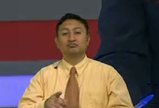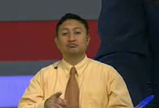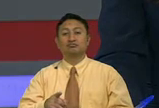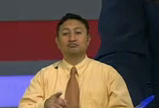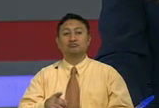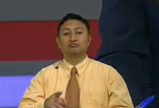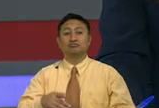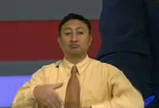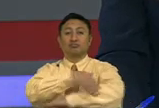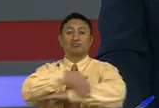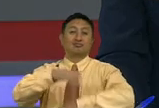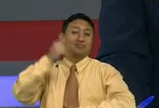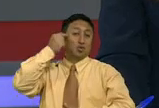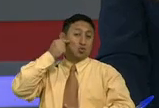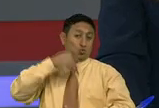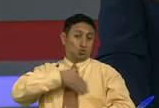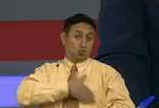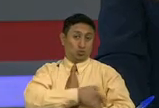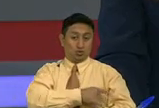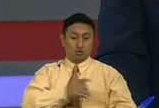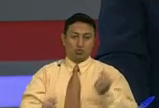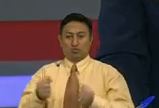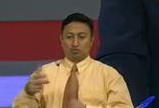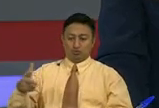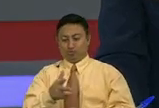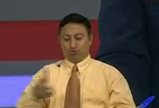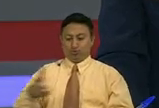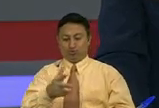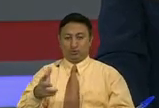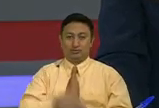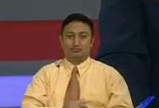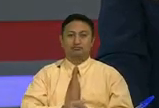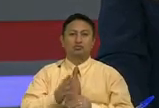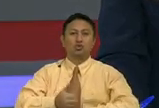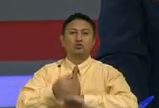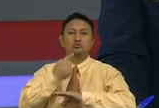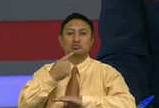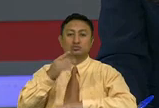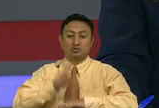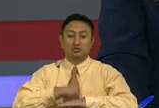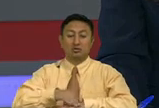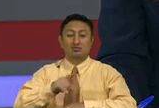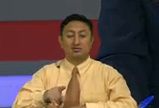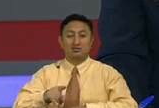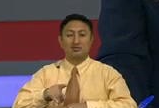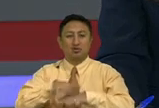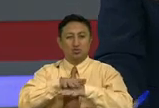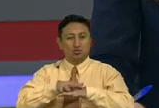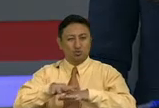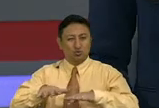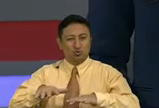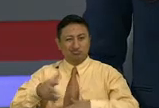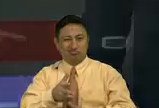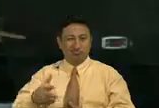avenida Simón Bolívar. El accidente se produjo, según confirmaron las autoridades, debido a lo resbalosa que se encontraba la calzada.